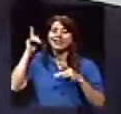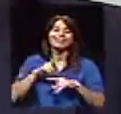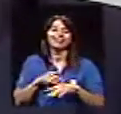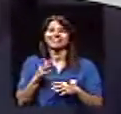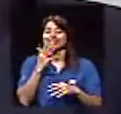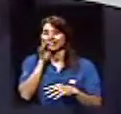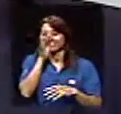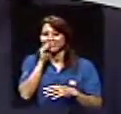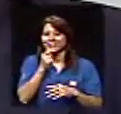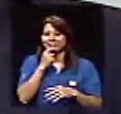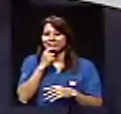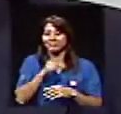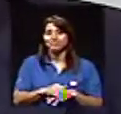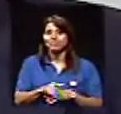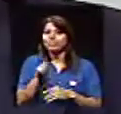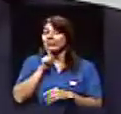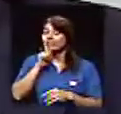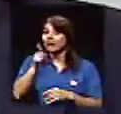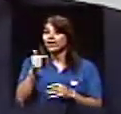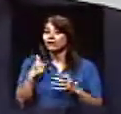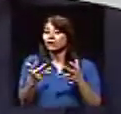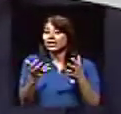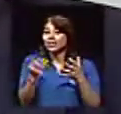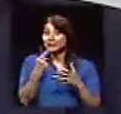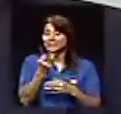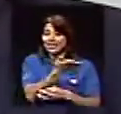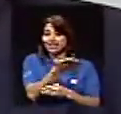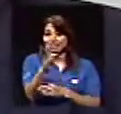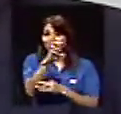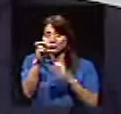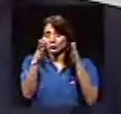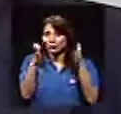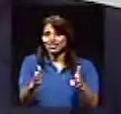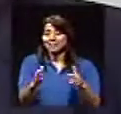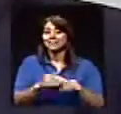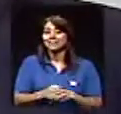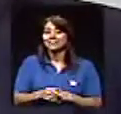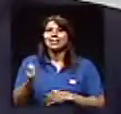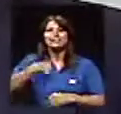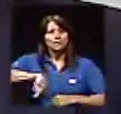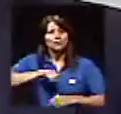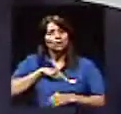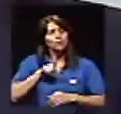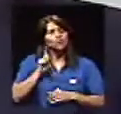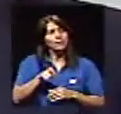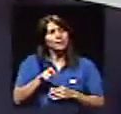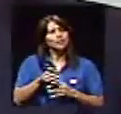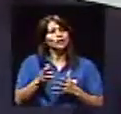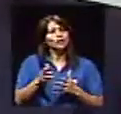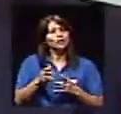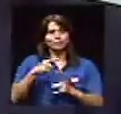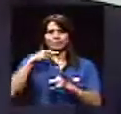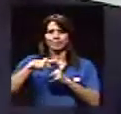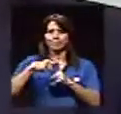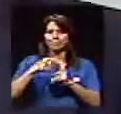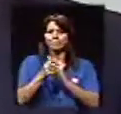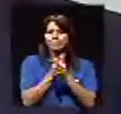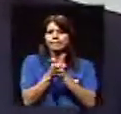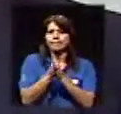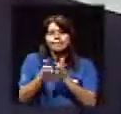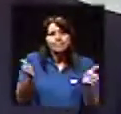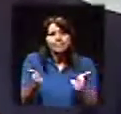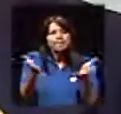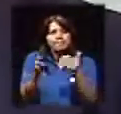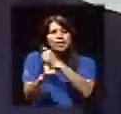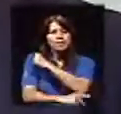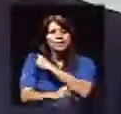realidad, yo lo que quisiera decirle a los costarricenses es que debemos de inyectarle al país optimismo. A veces caemos